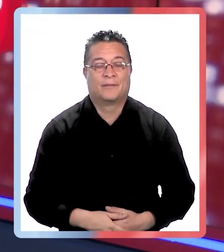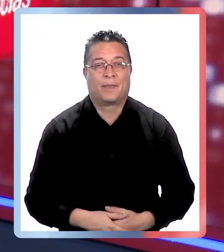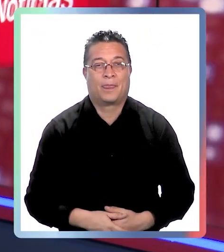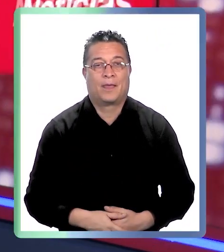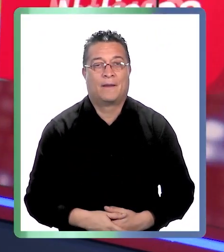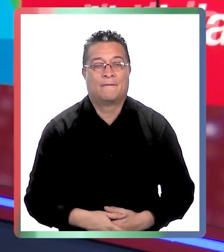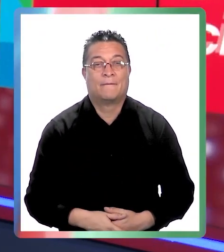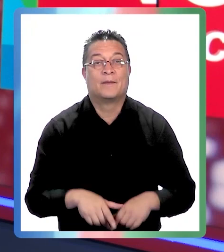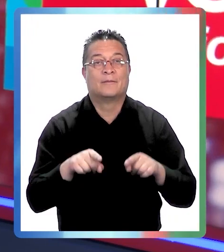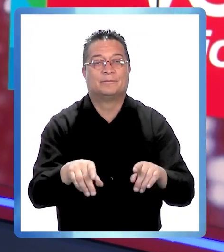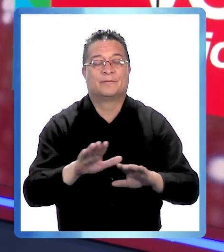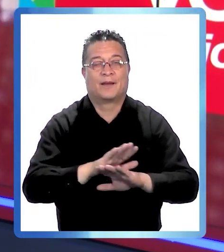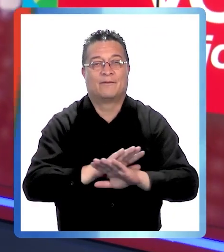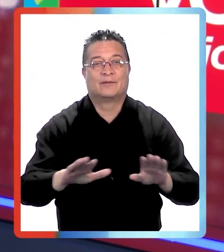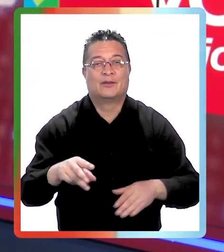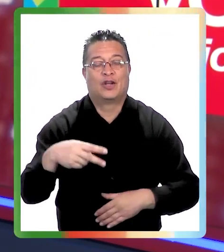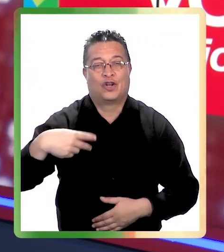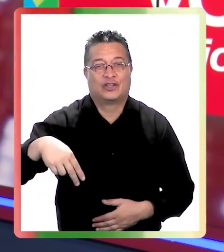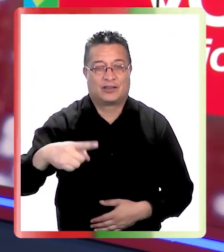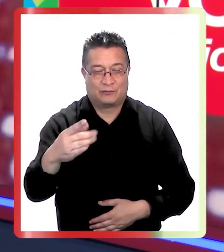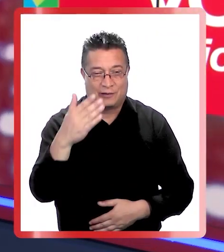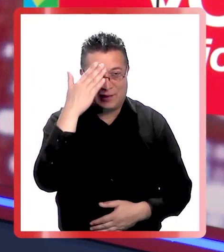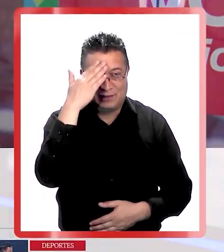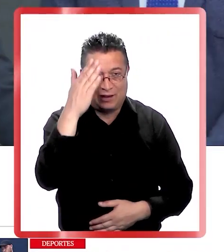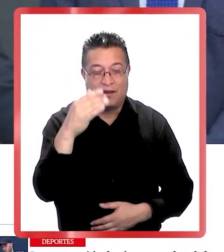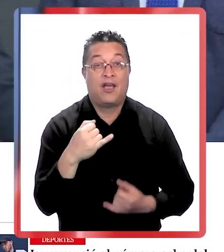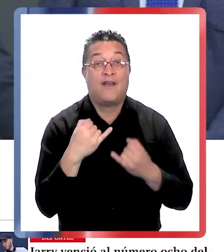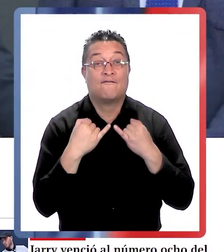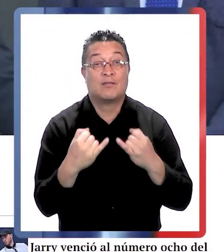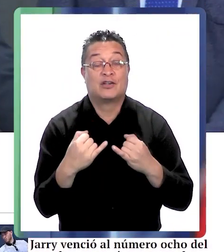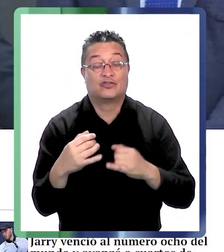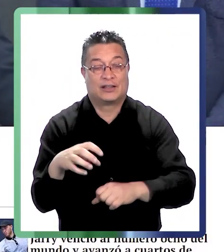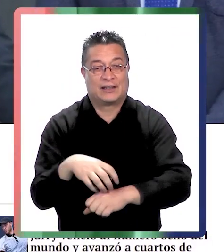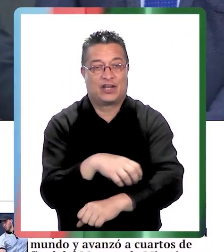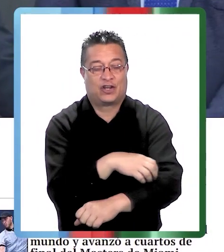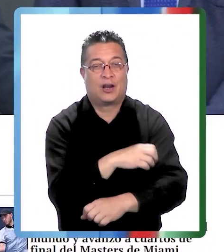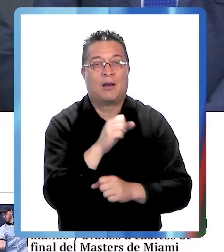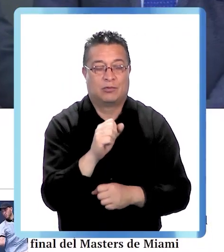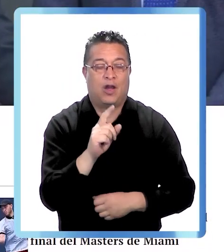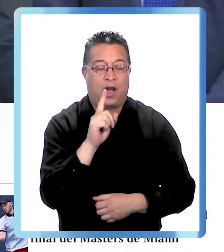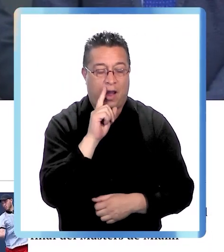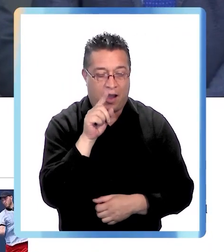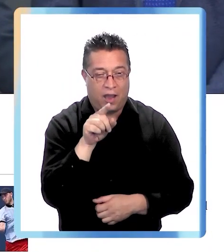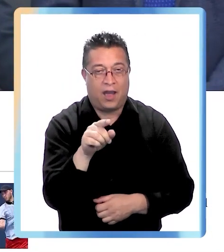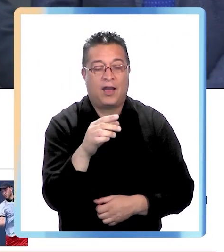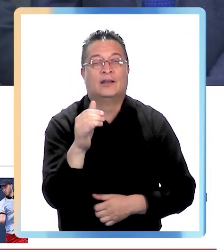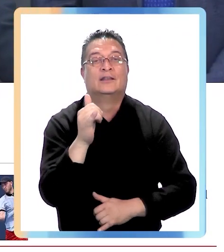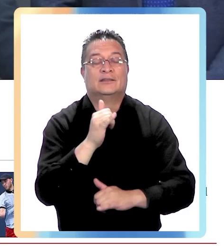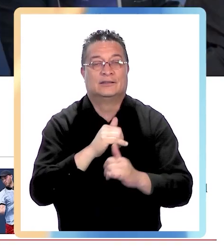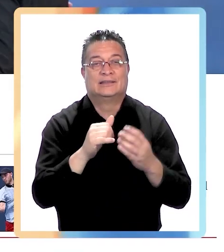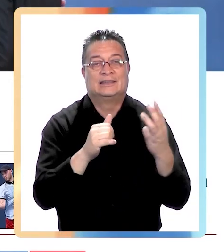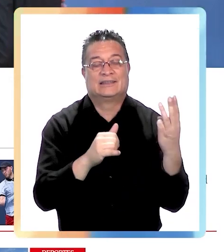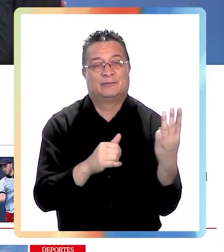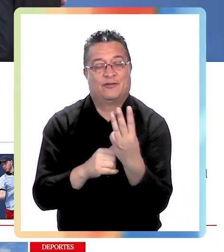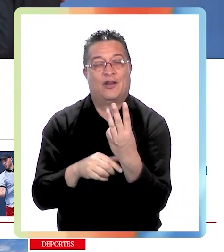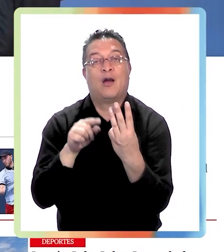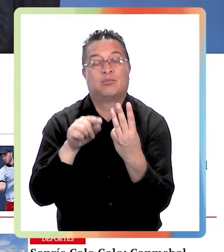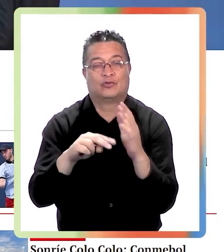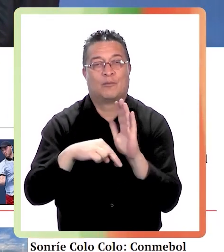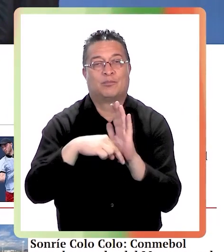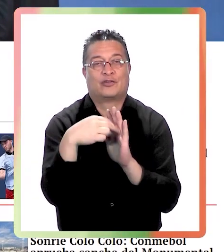Y estas han sido las noticias de la jornada. La información de las regiones la pueden encontrar en nuestra página web